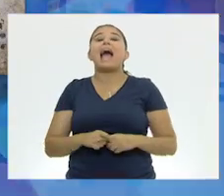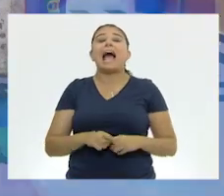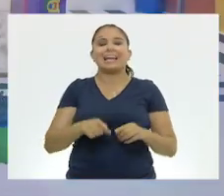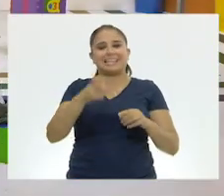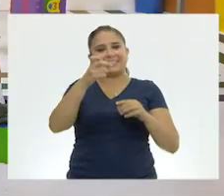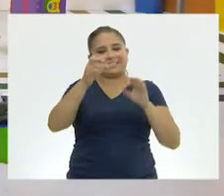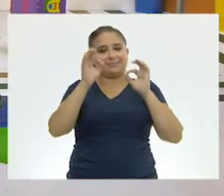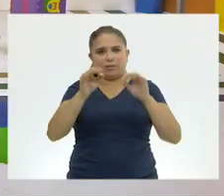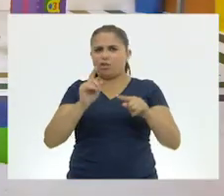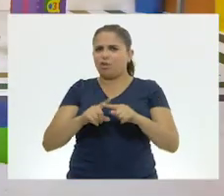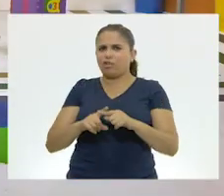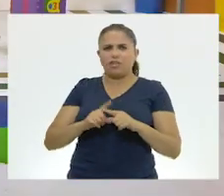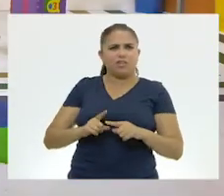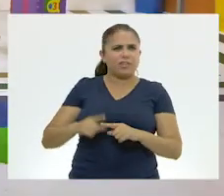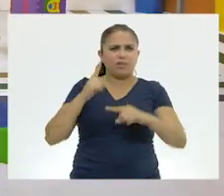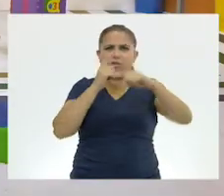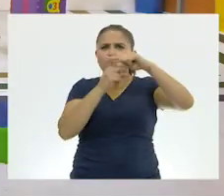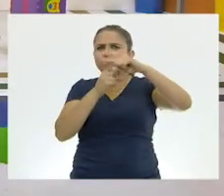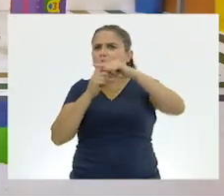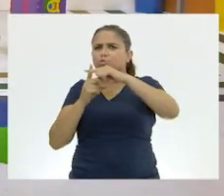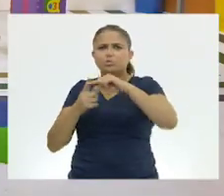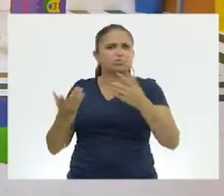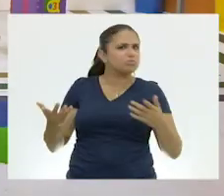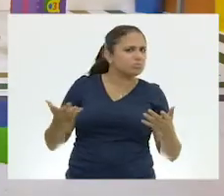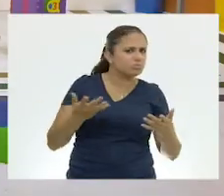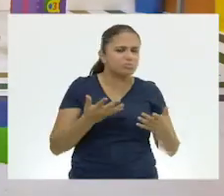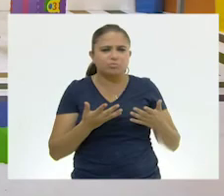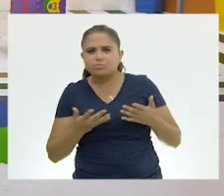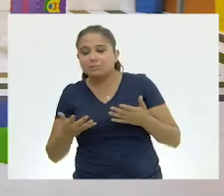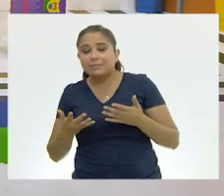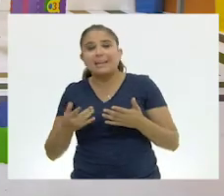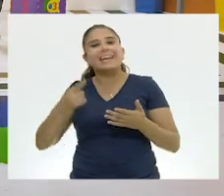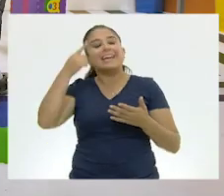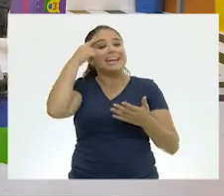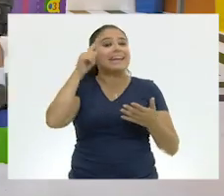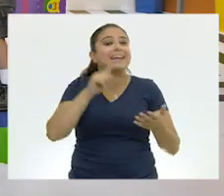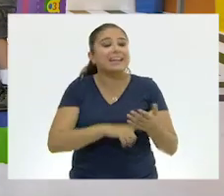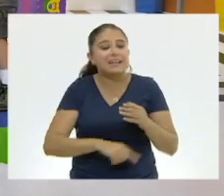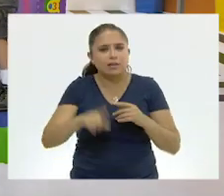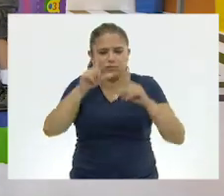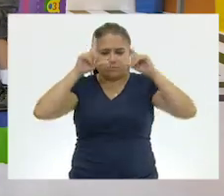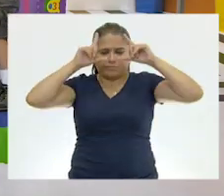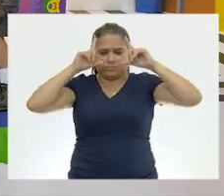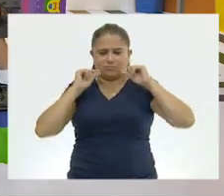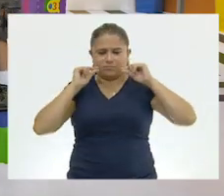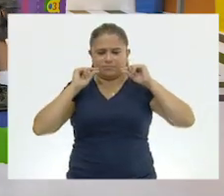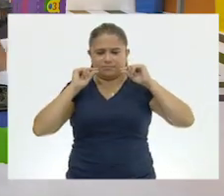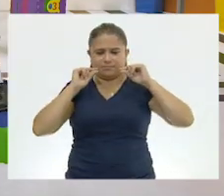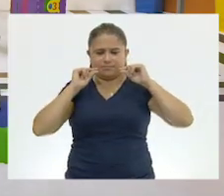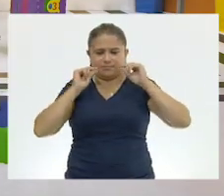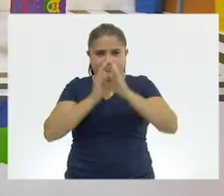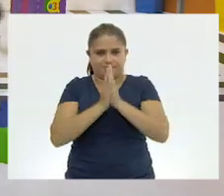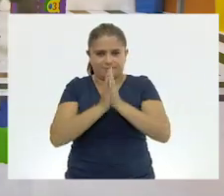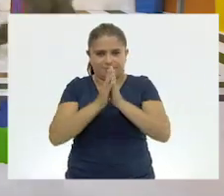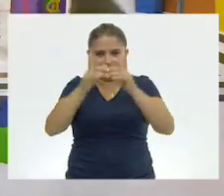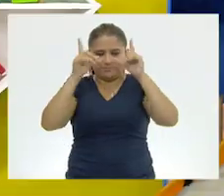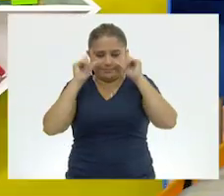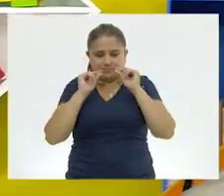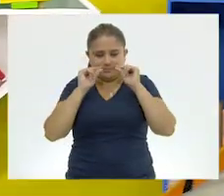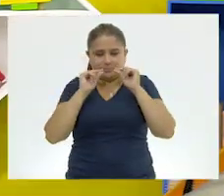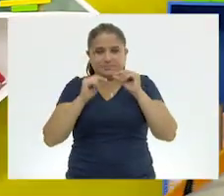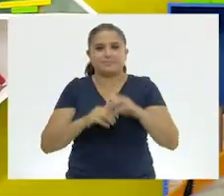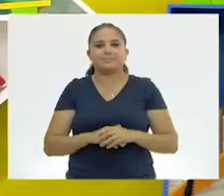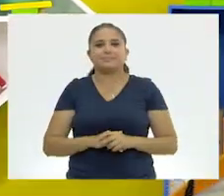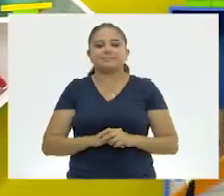Exactamente. ¿Dónde está la cruz? Hay que buscar la cruz. ¿Pero qué creen? ¿Qué? Cierren sus ojos un momento. Cierren los ojos.